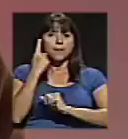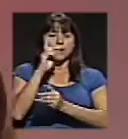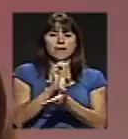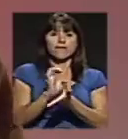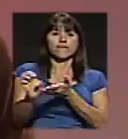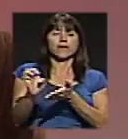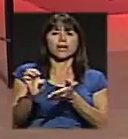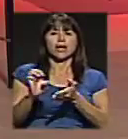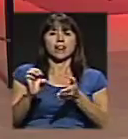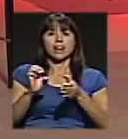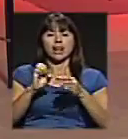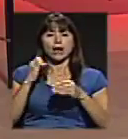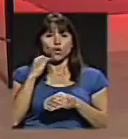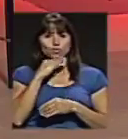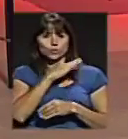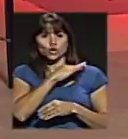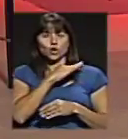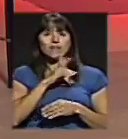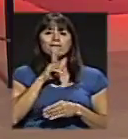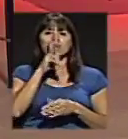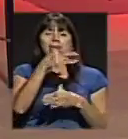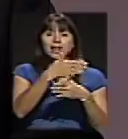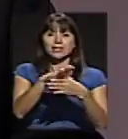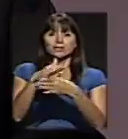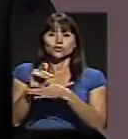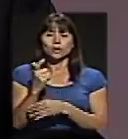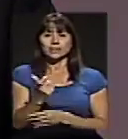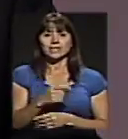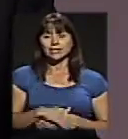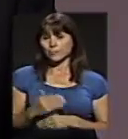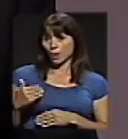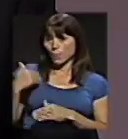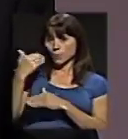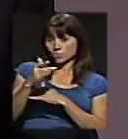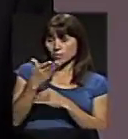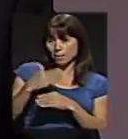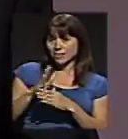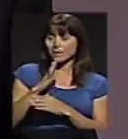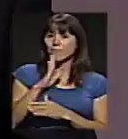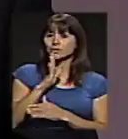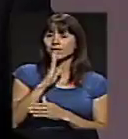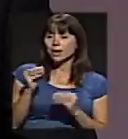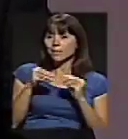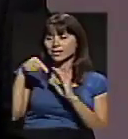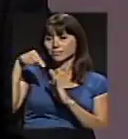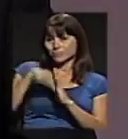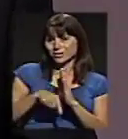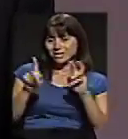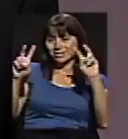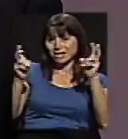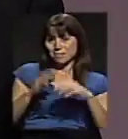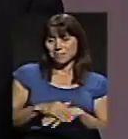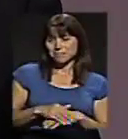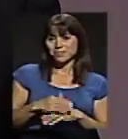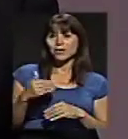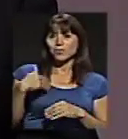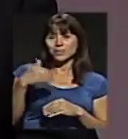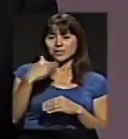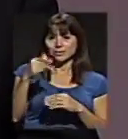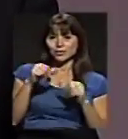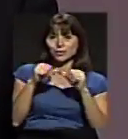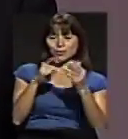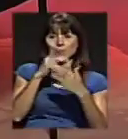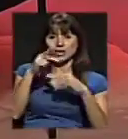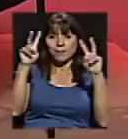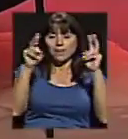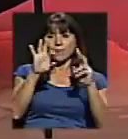corrupción y de verdadera distribución de la riqueza. En el próximo bloque vamos a ampliar un poco más acerca de este punto, cuando volvamos aquí a su